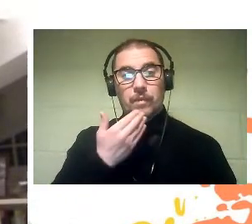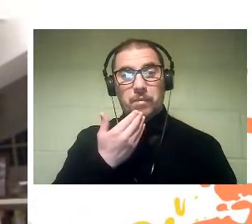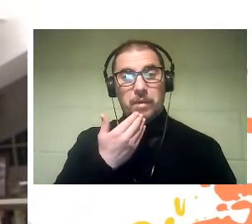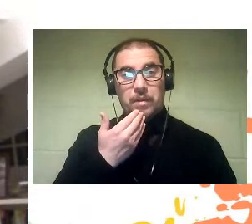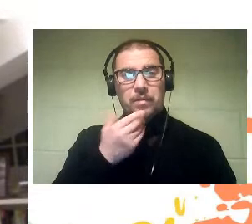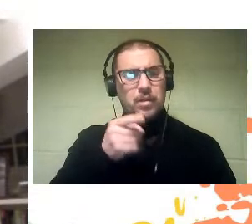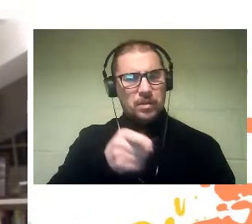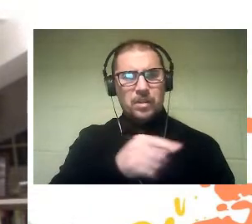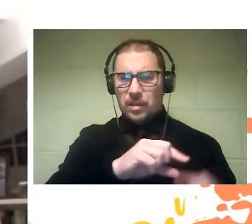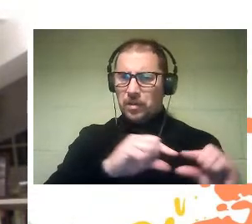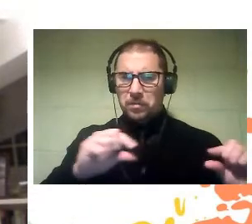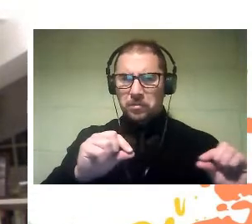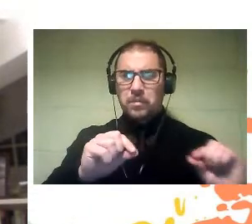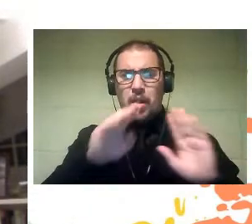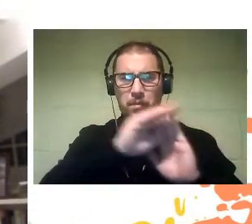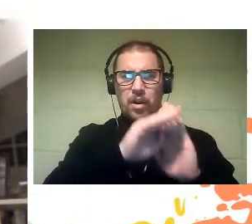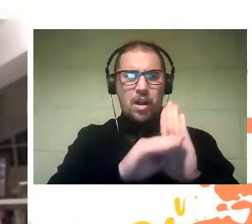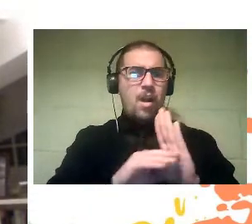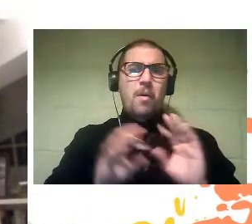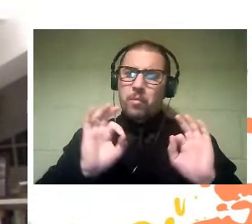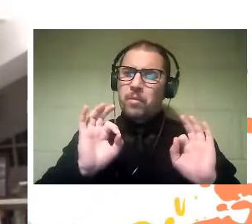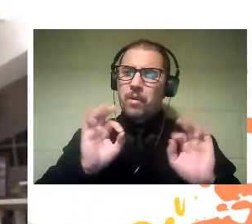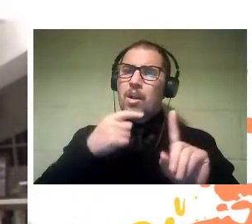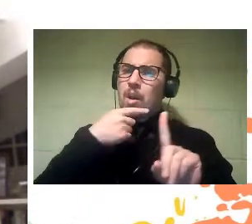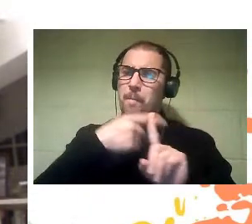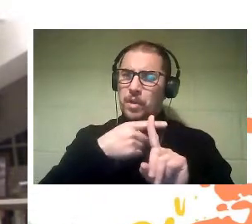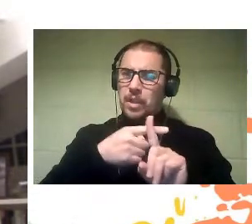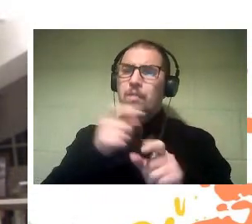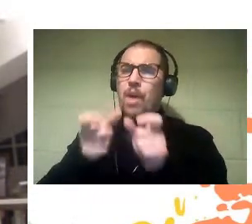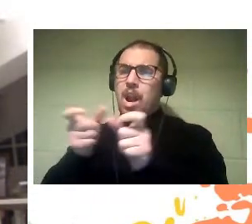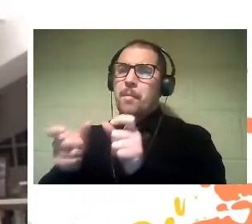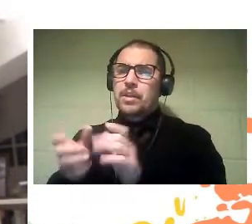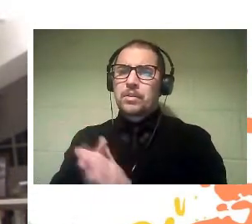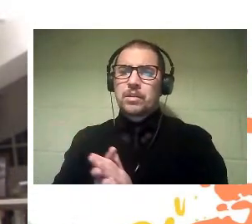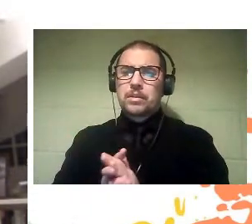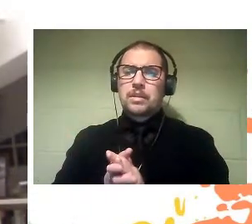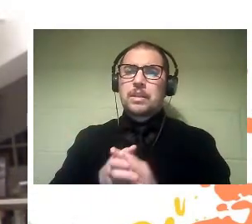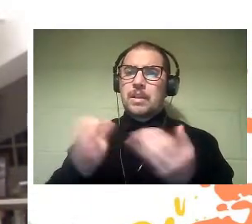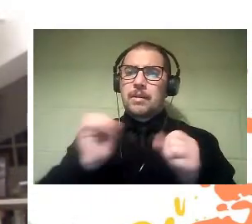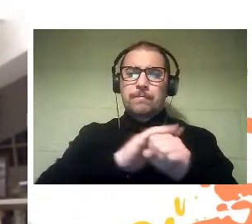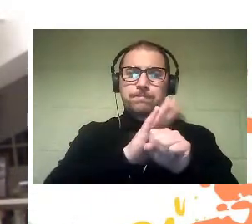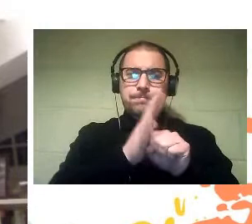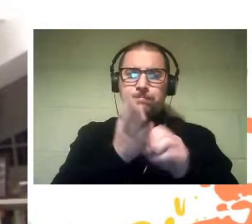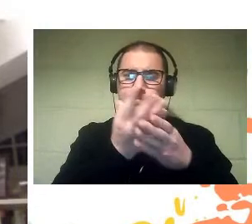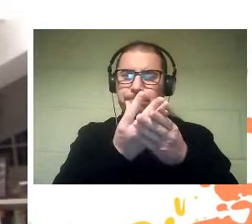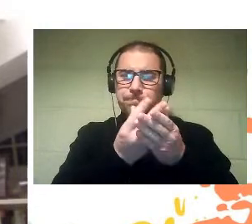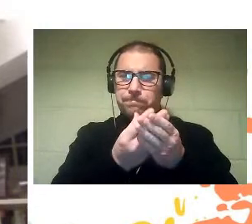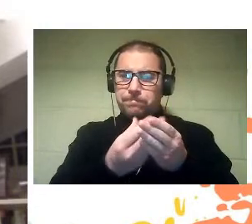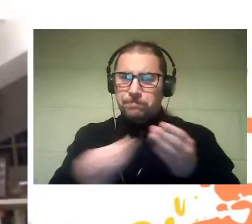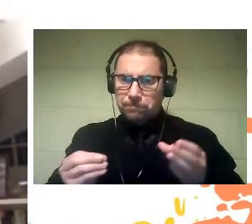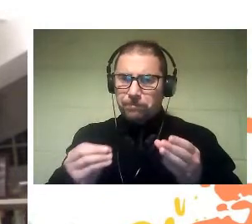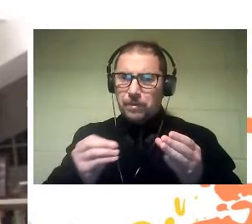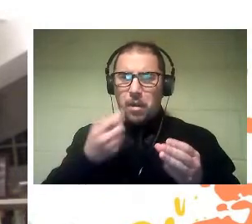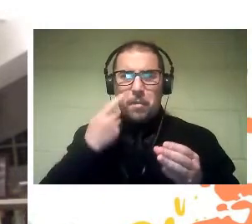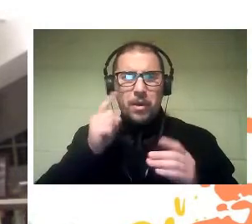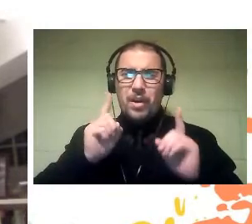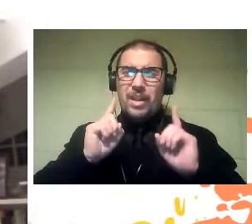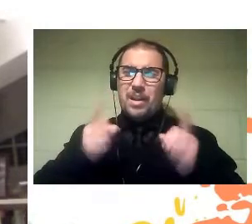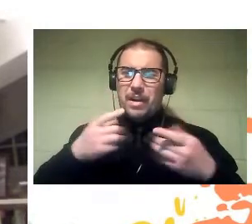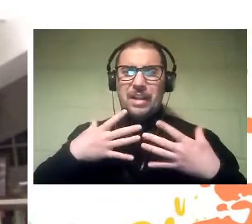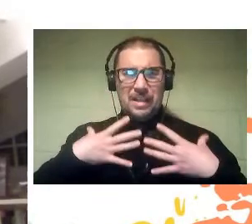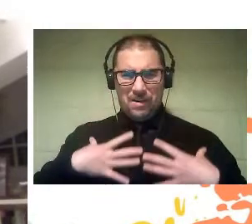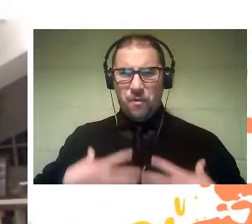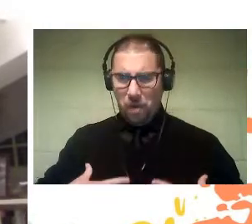muy bien a las personas que, si bien ya superaron el periodo más crítico de la enfermedad,